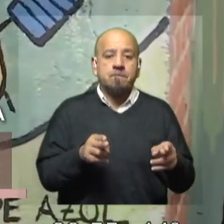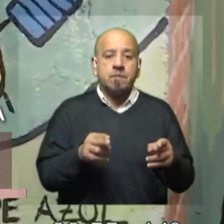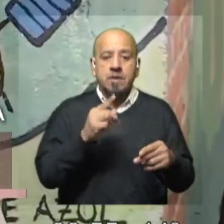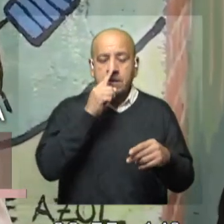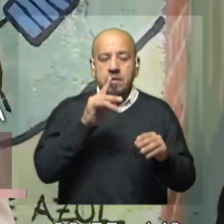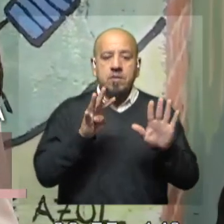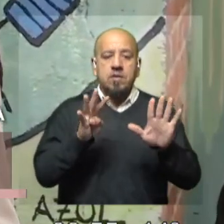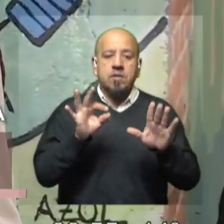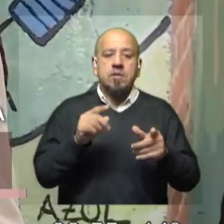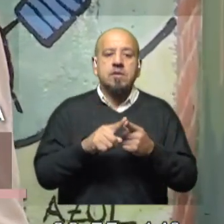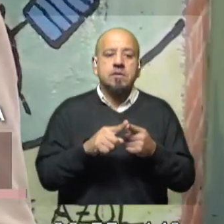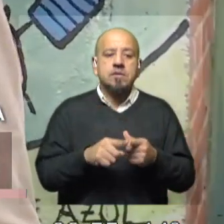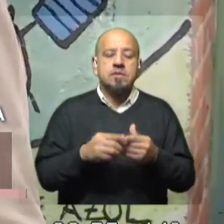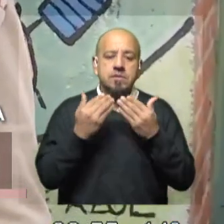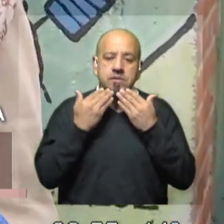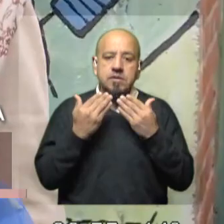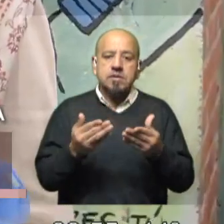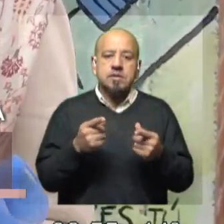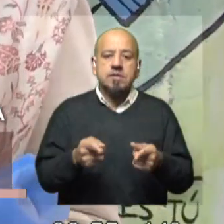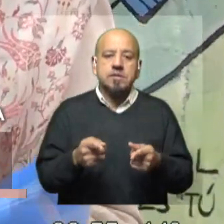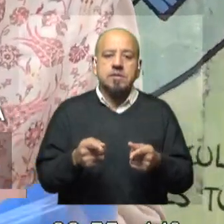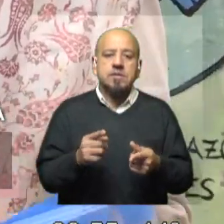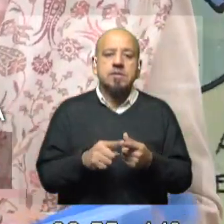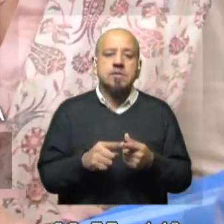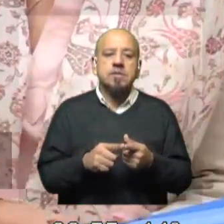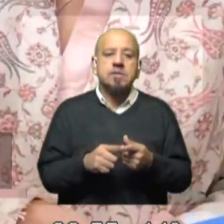de los 90. Muchísimas gracias por estos minutos de la acera.